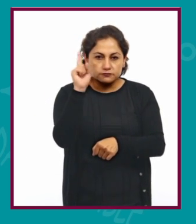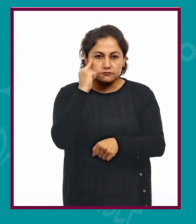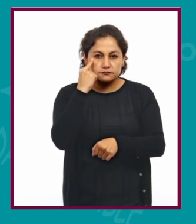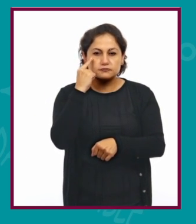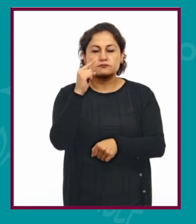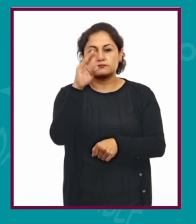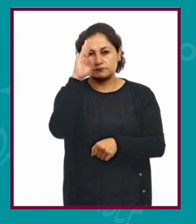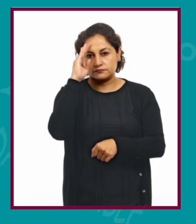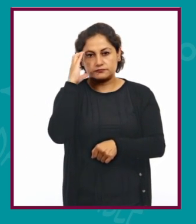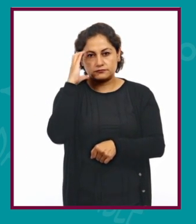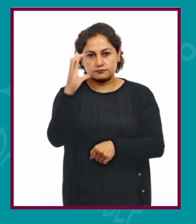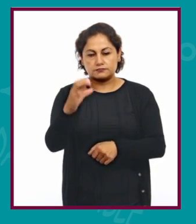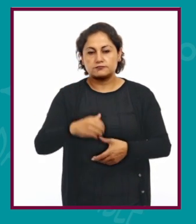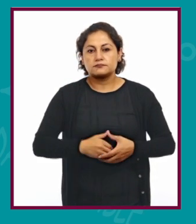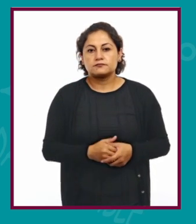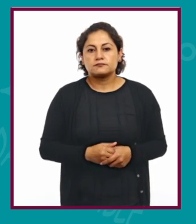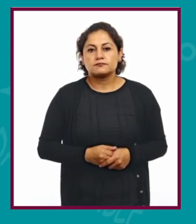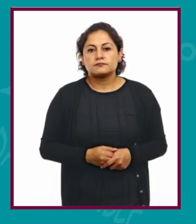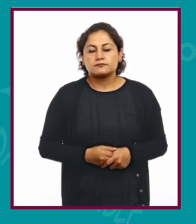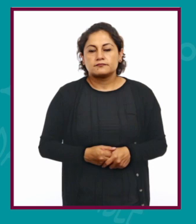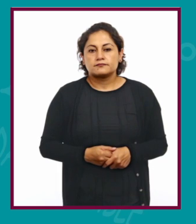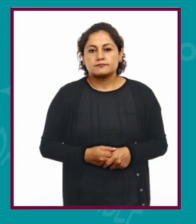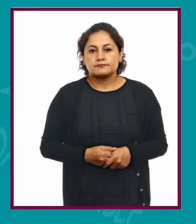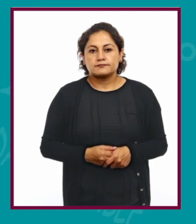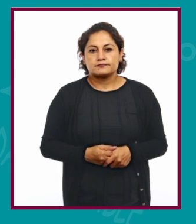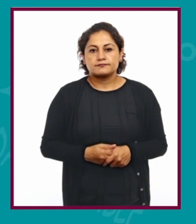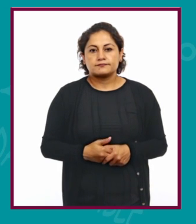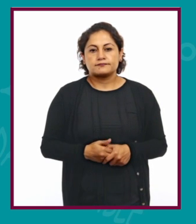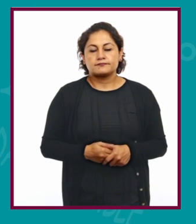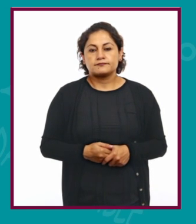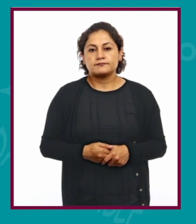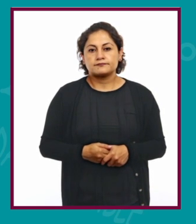cuando se habla de la crueldad.